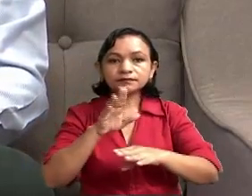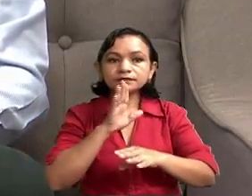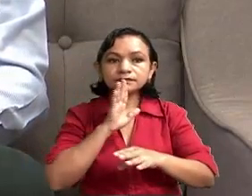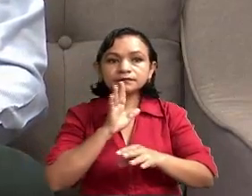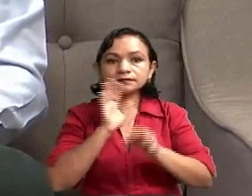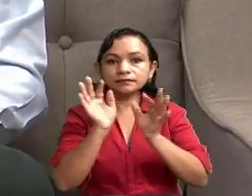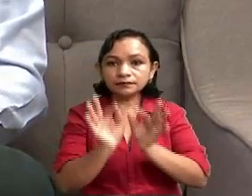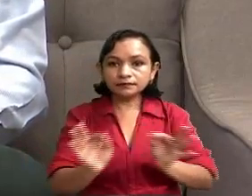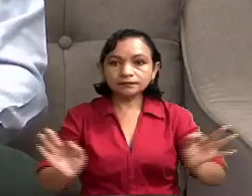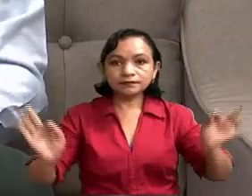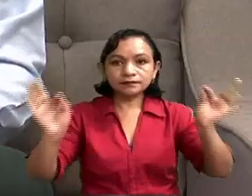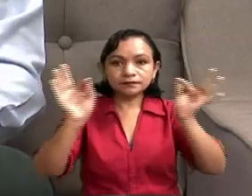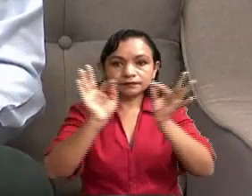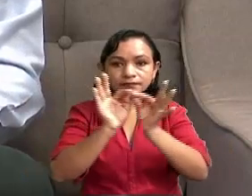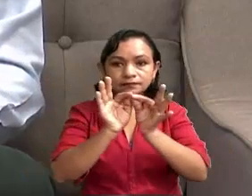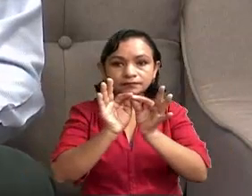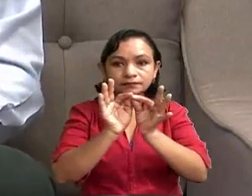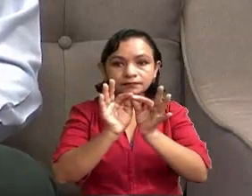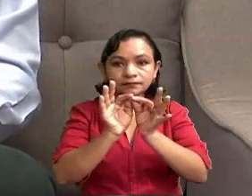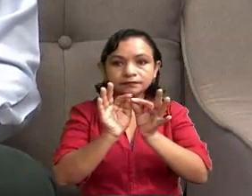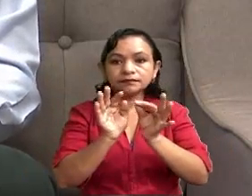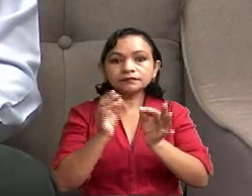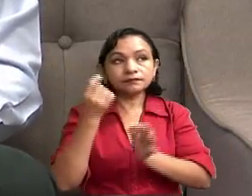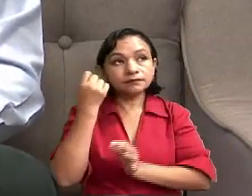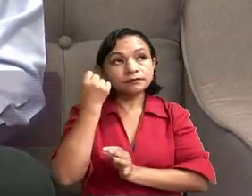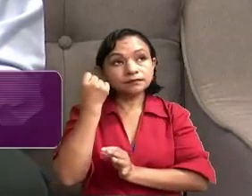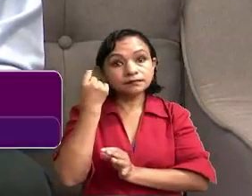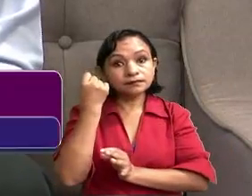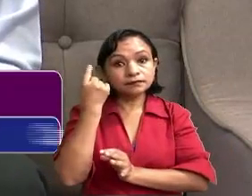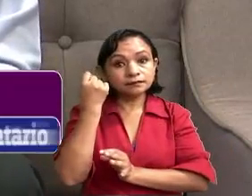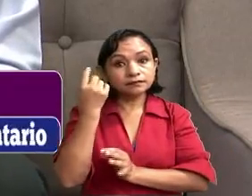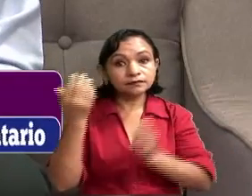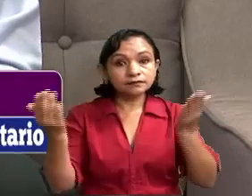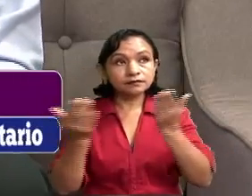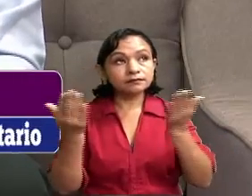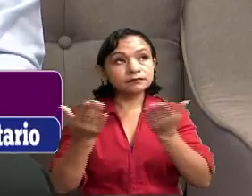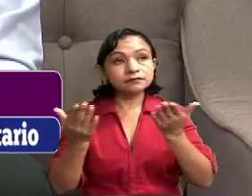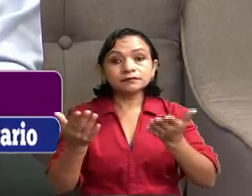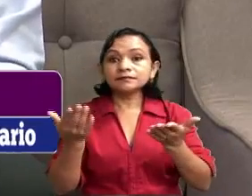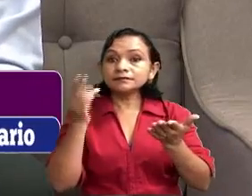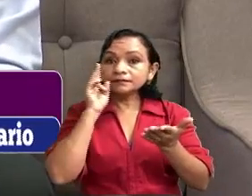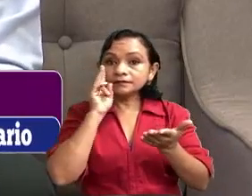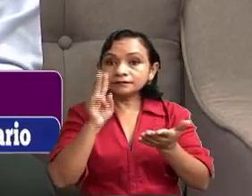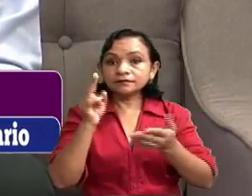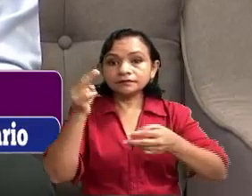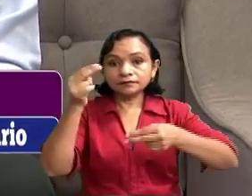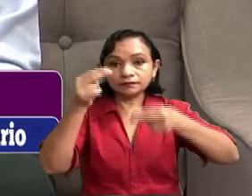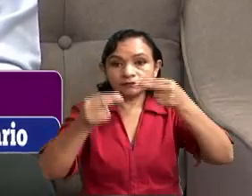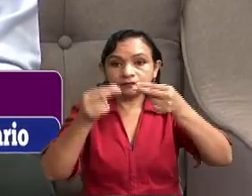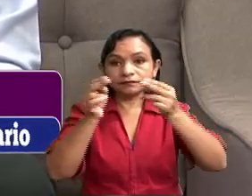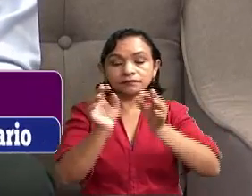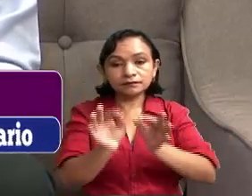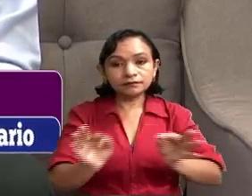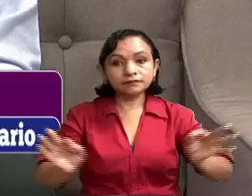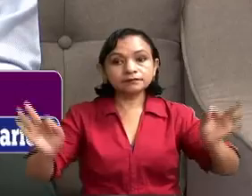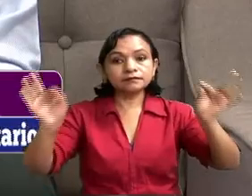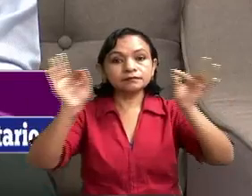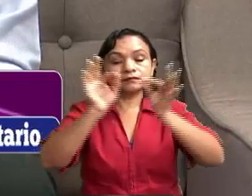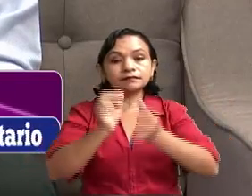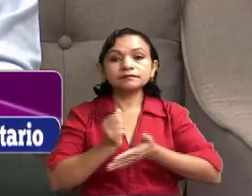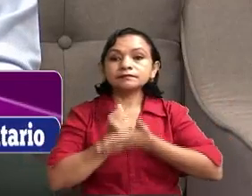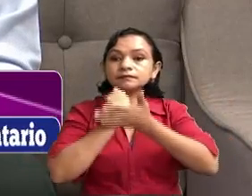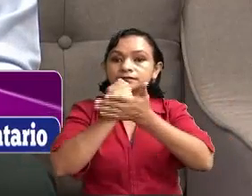muy importante a través de la cual estamos entendiendo y también recibiendo unos datos muy importantes que nos permiten